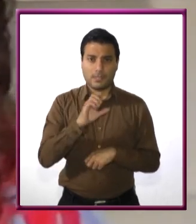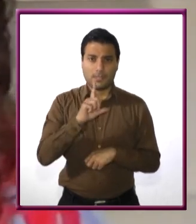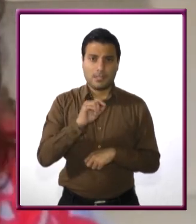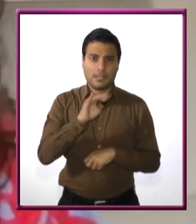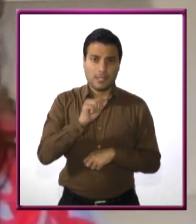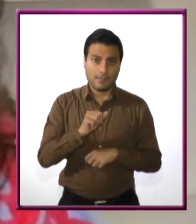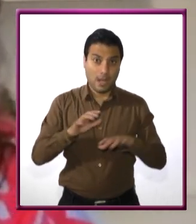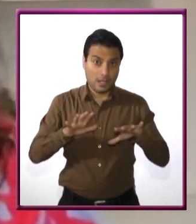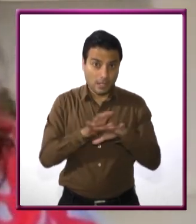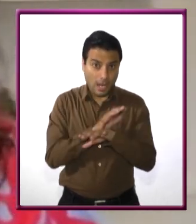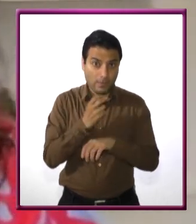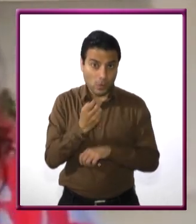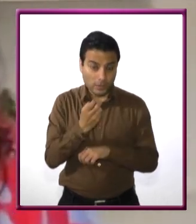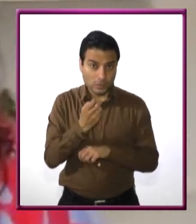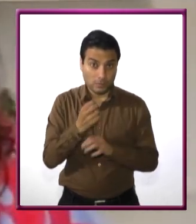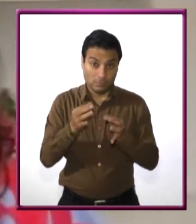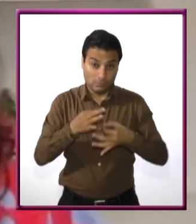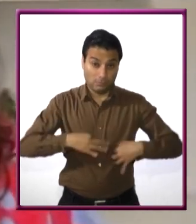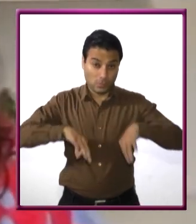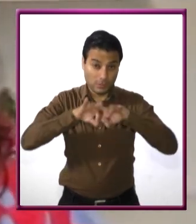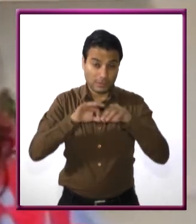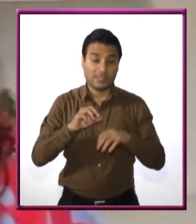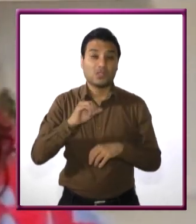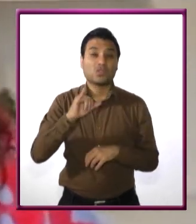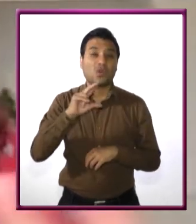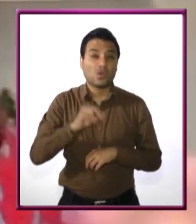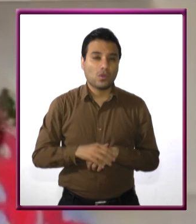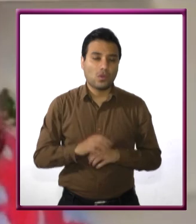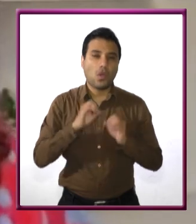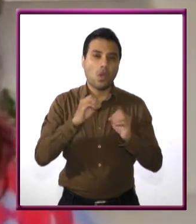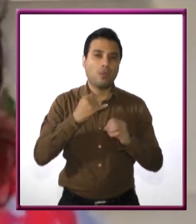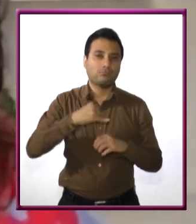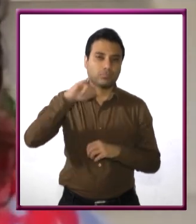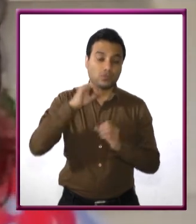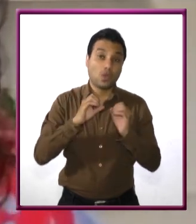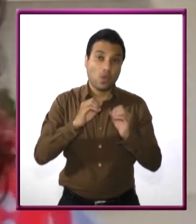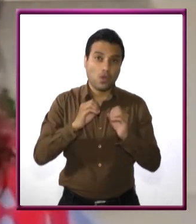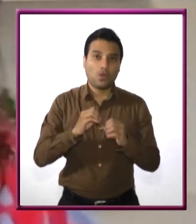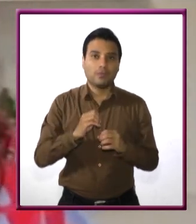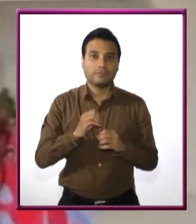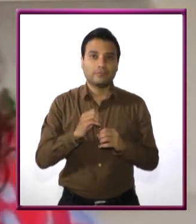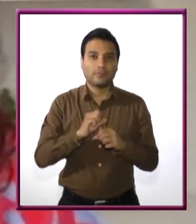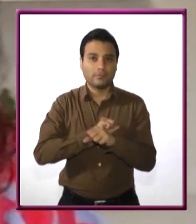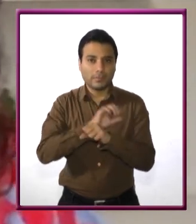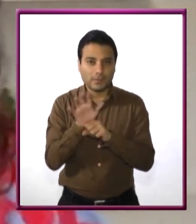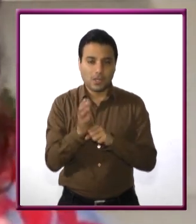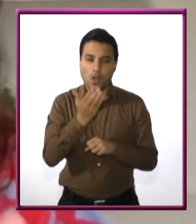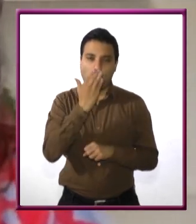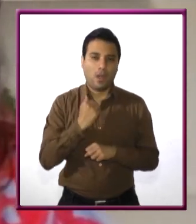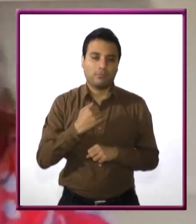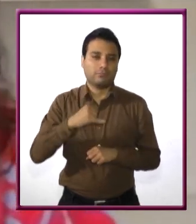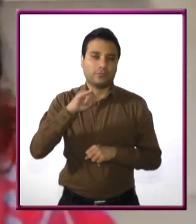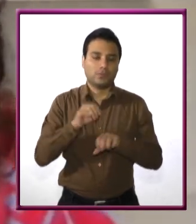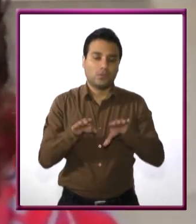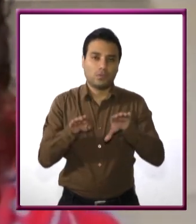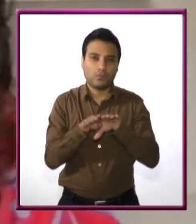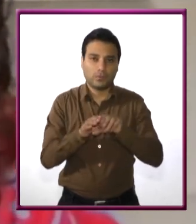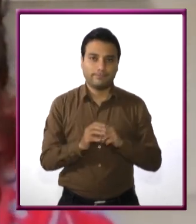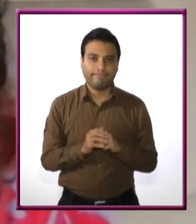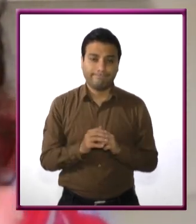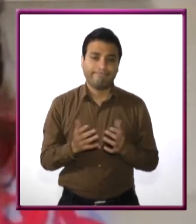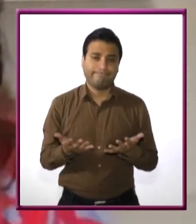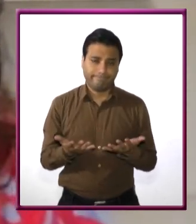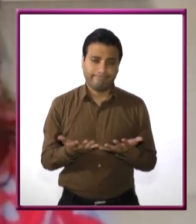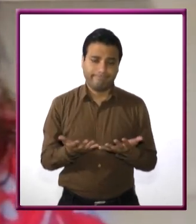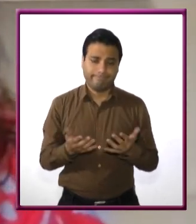cambio climático, ¿no? O que piensa que cierto virus no existe. Bueno,